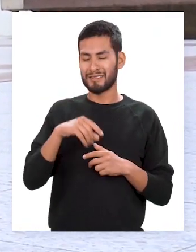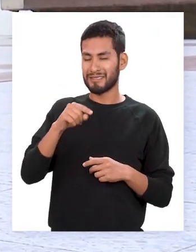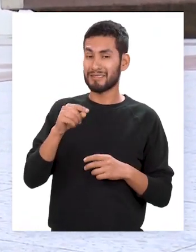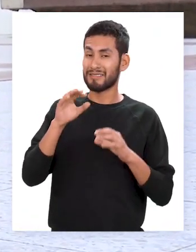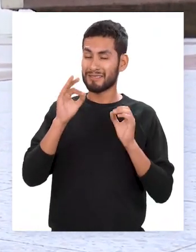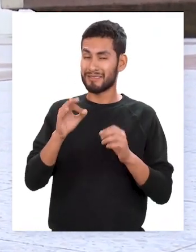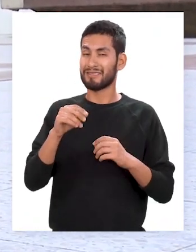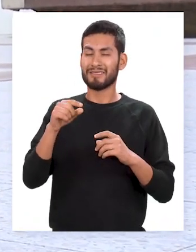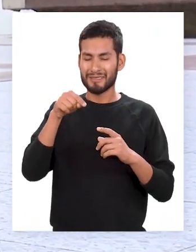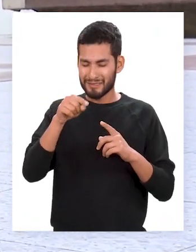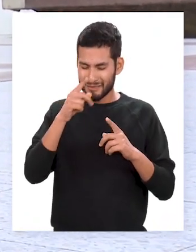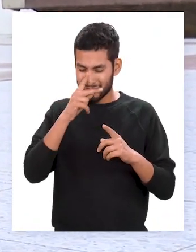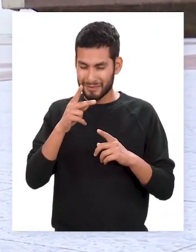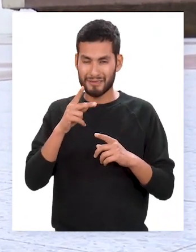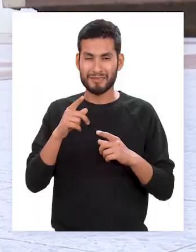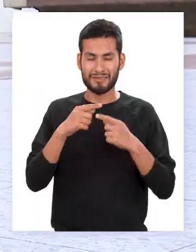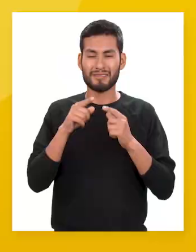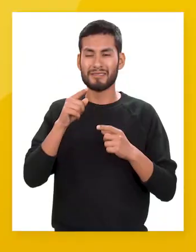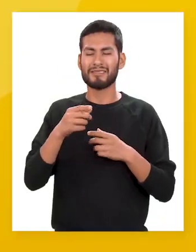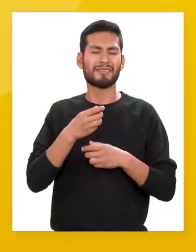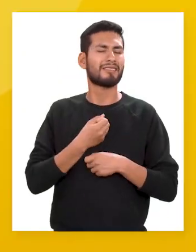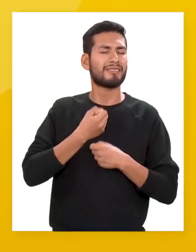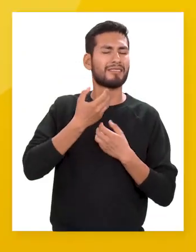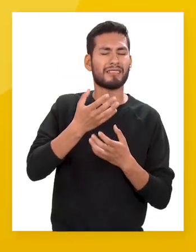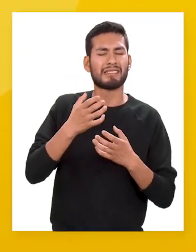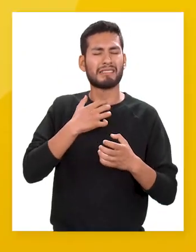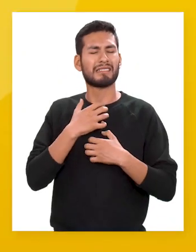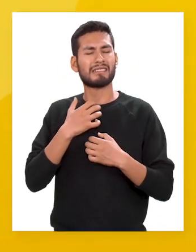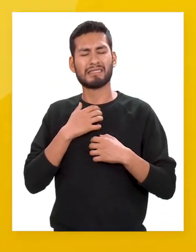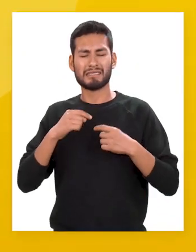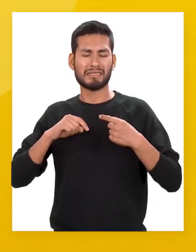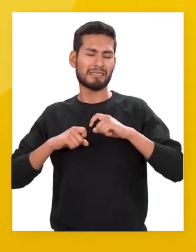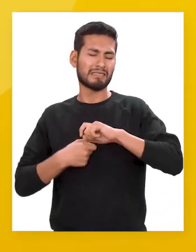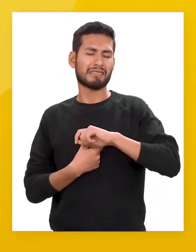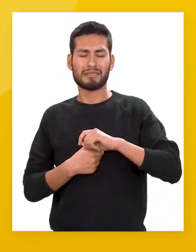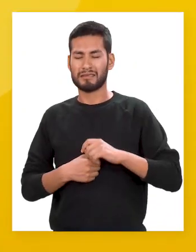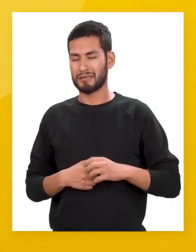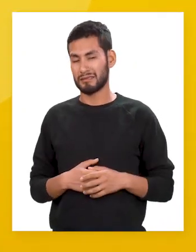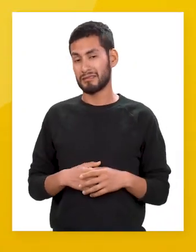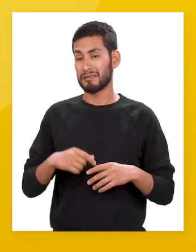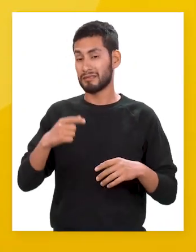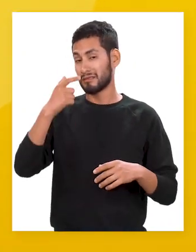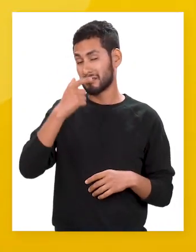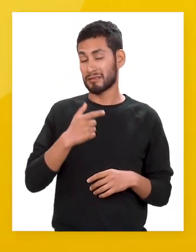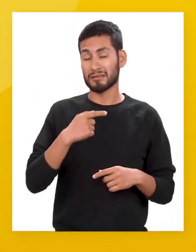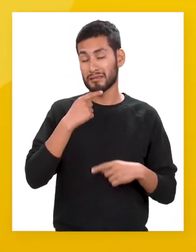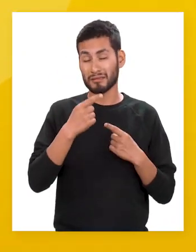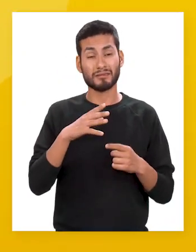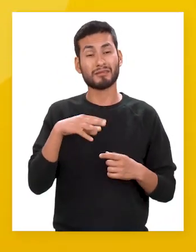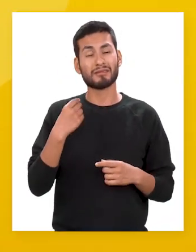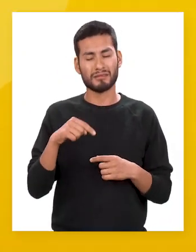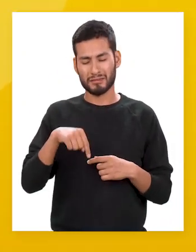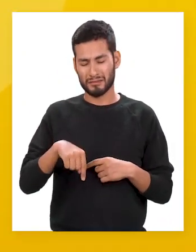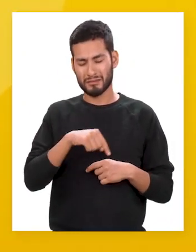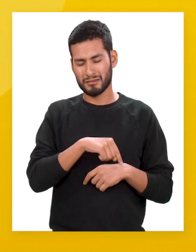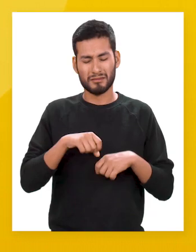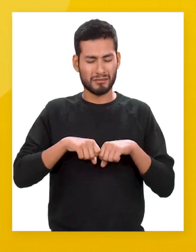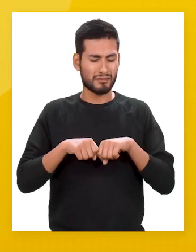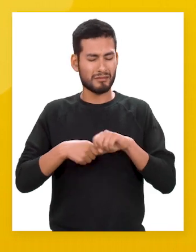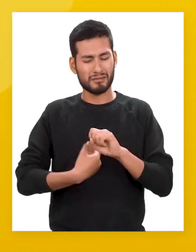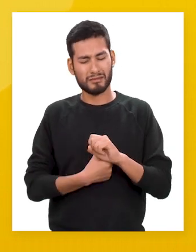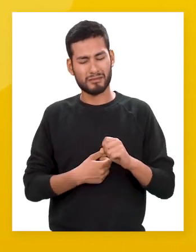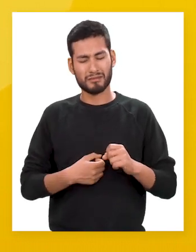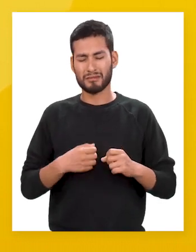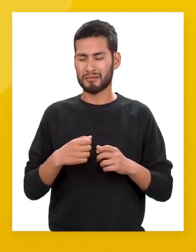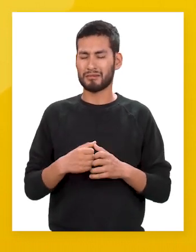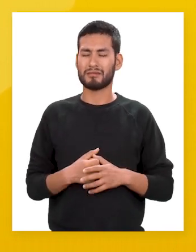una interjección en este caso en particular, una expresión o queja acerca de algo. La persona lo dice porque se torció